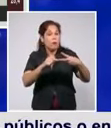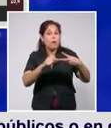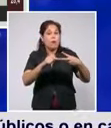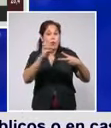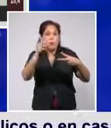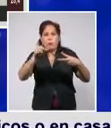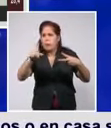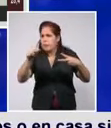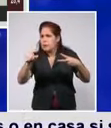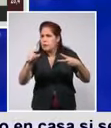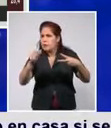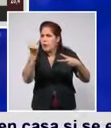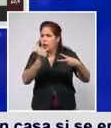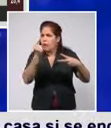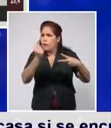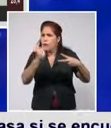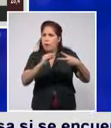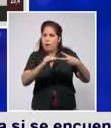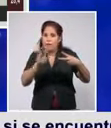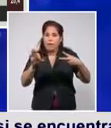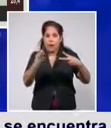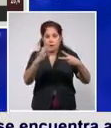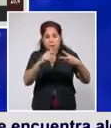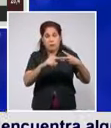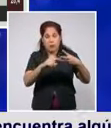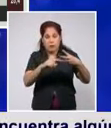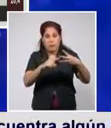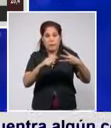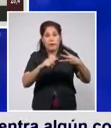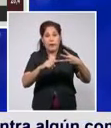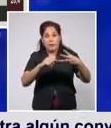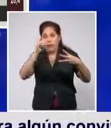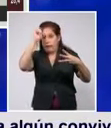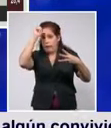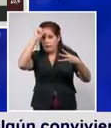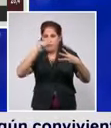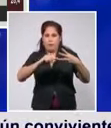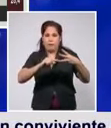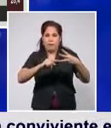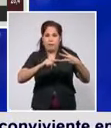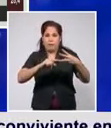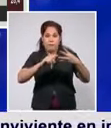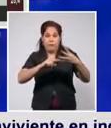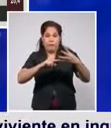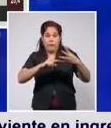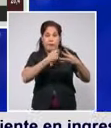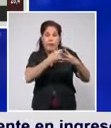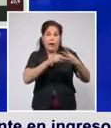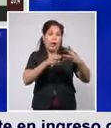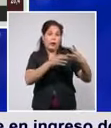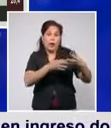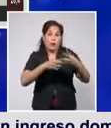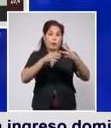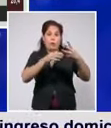de casos, le sigue Francia, después India, después Estados Unidos. Lo digo